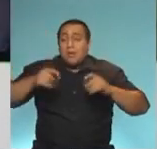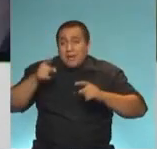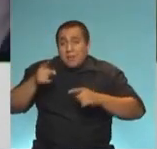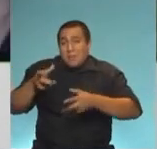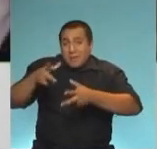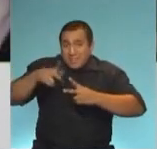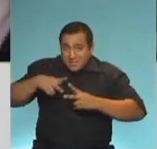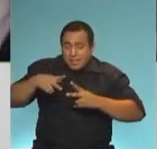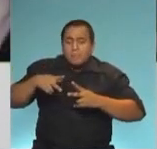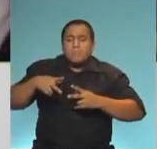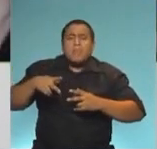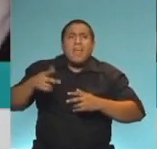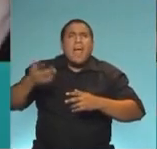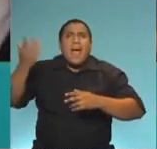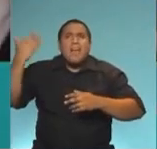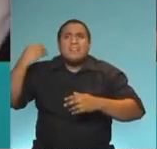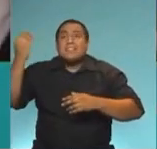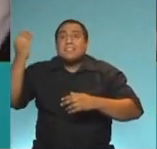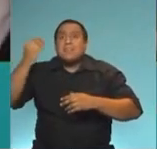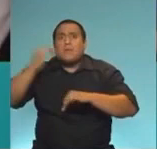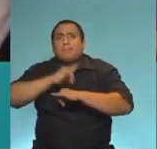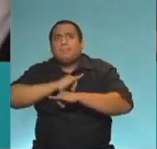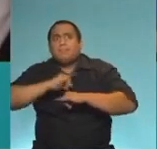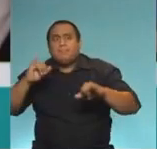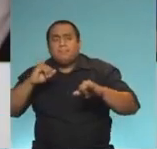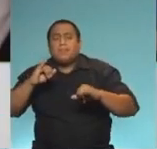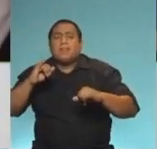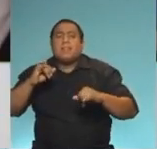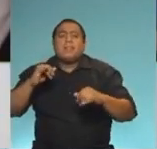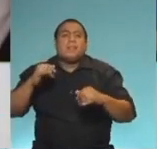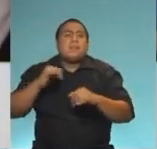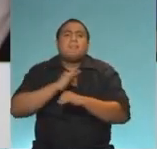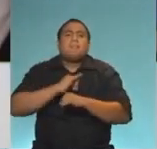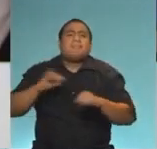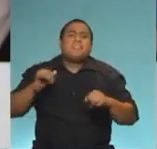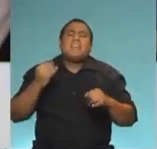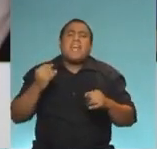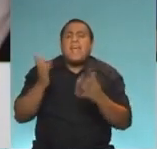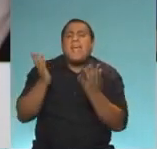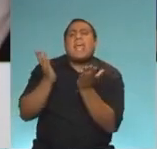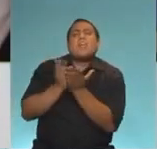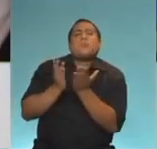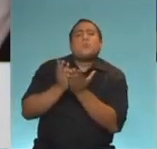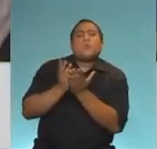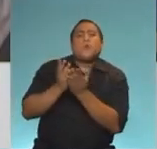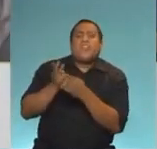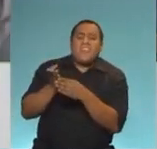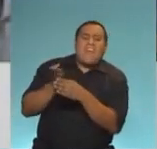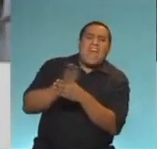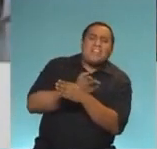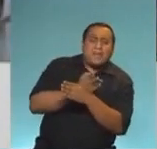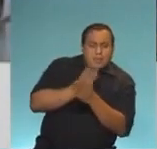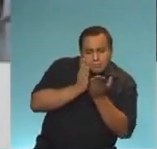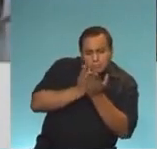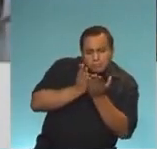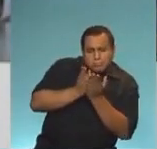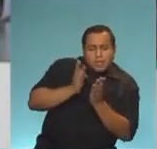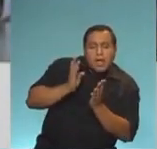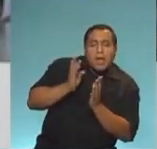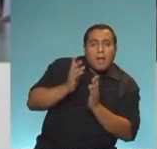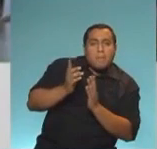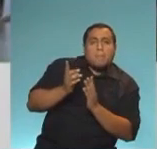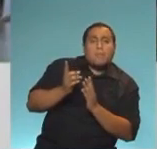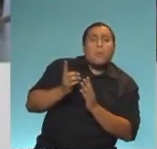que lo que se comunicó el sábado es un screening, que es como un estudio preliminar que se hizo de una